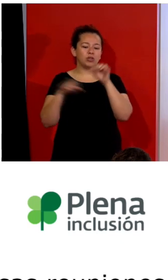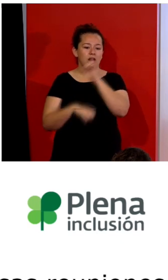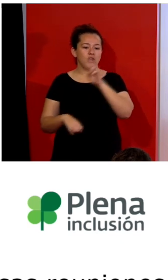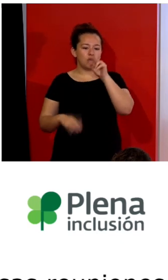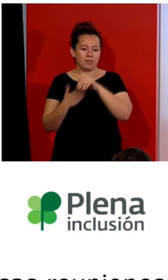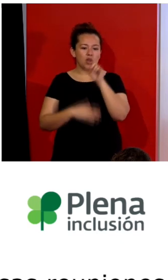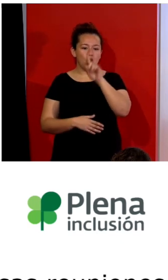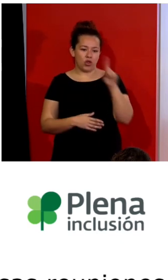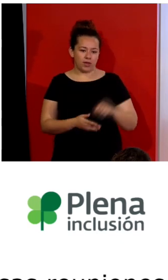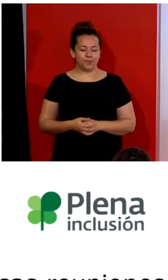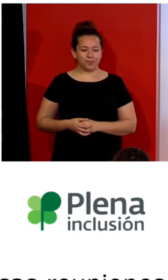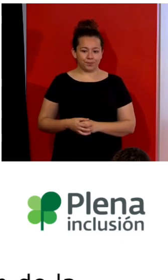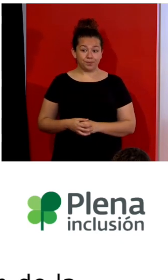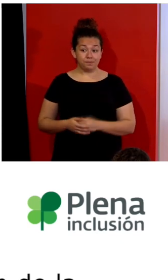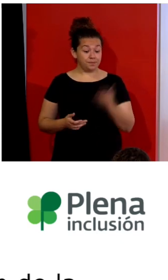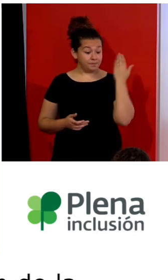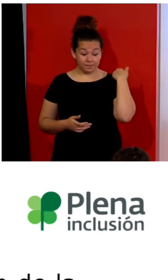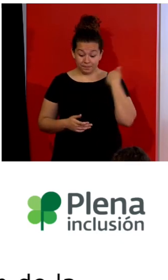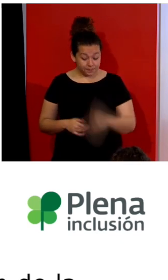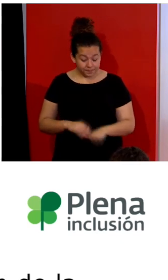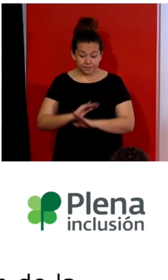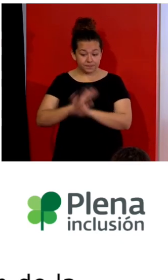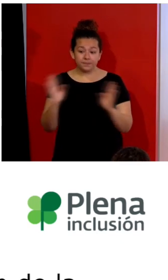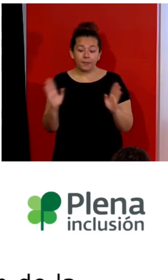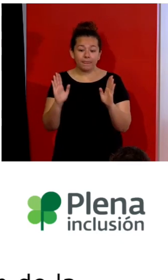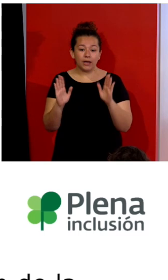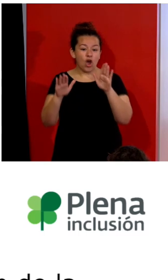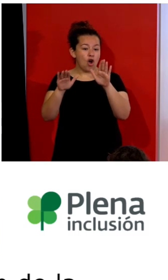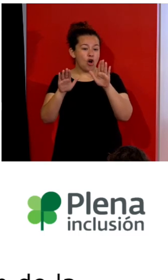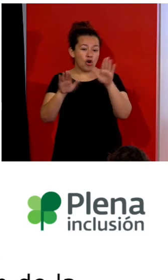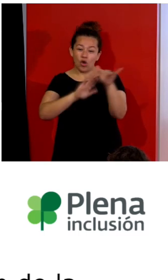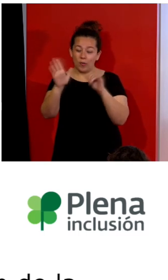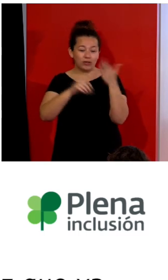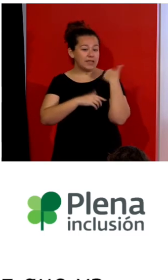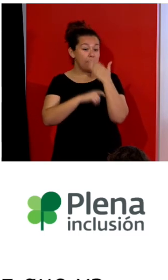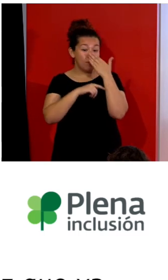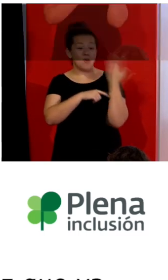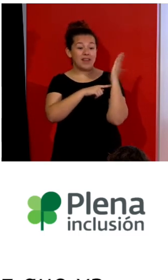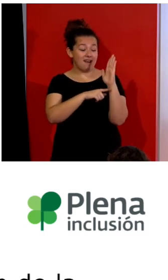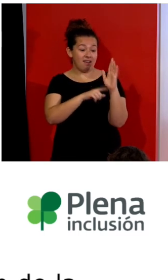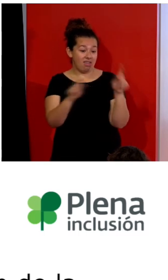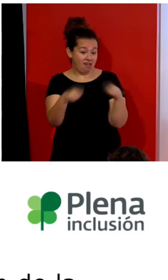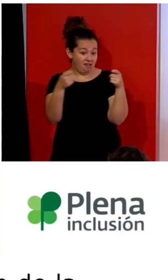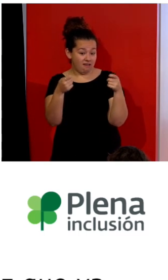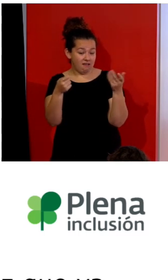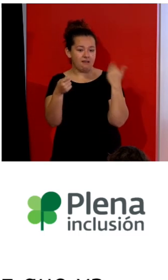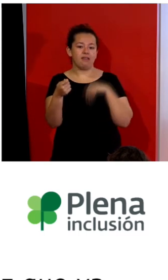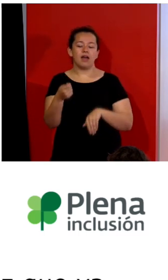2011. Una vez que ya tuvimos la convocatoria publicada,